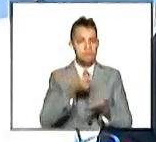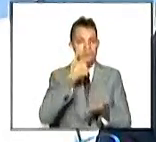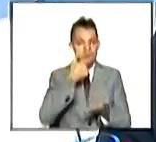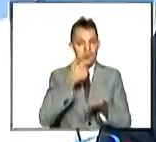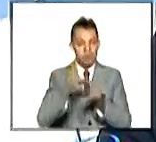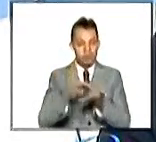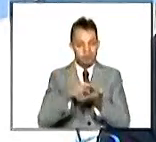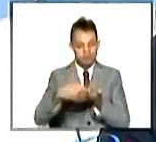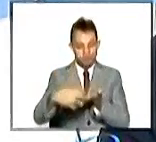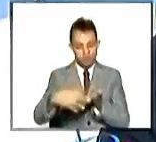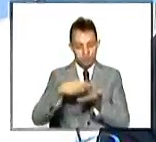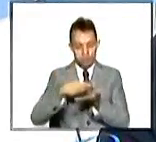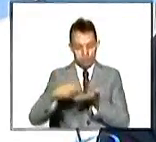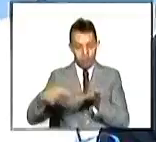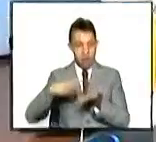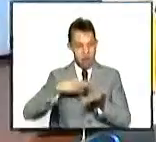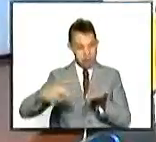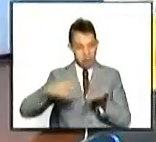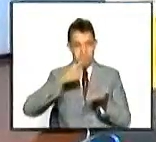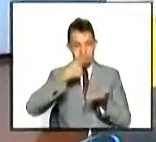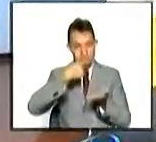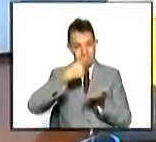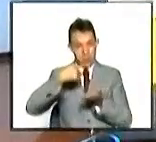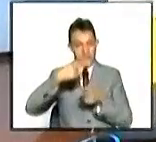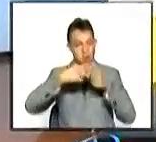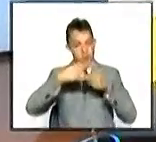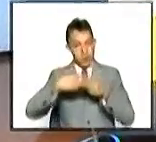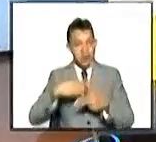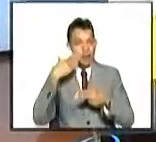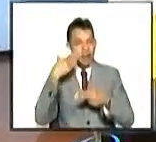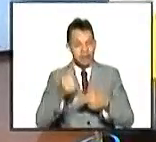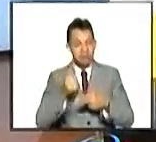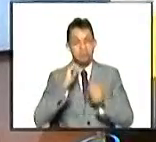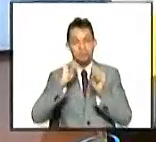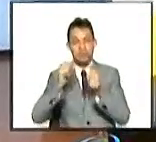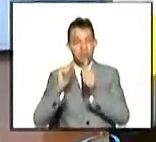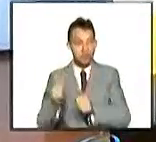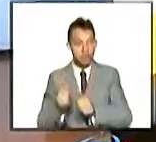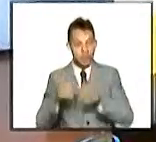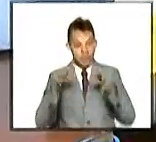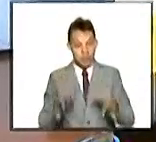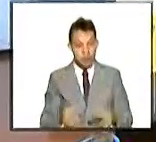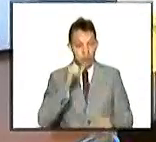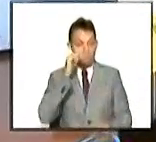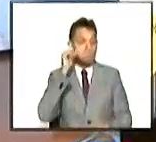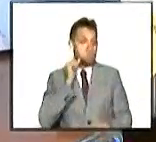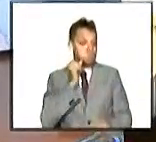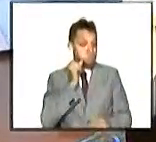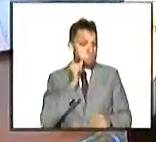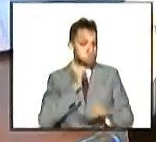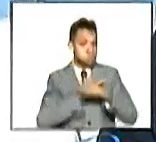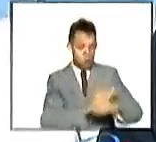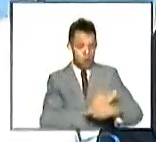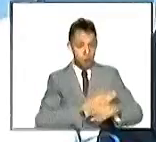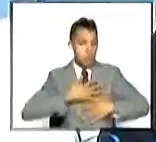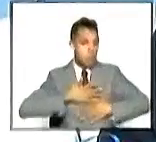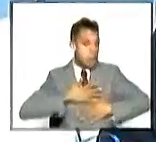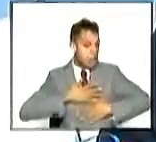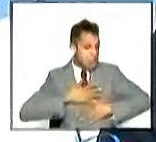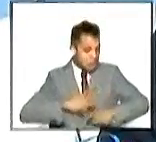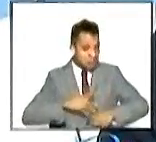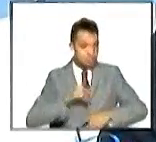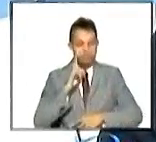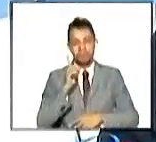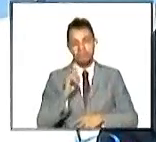tienen indicación para cada proceso. Entonces, no es planificar por planificar. Ahora